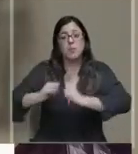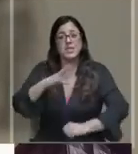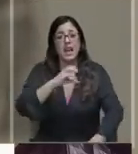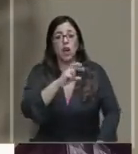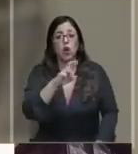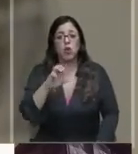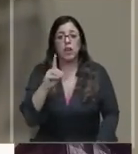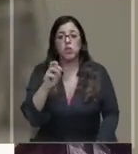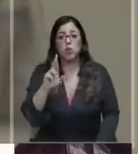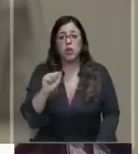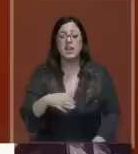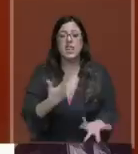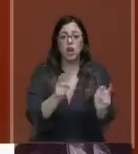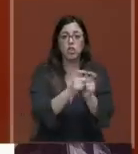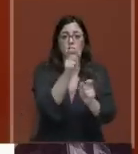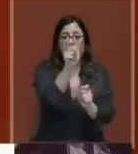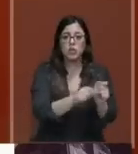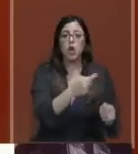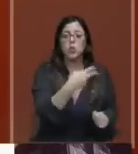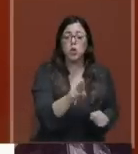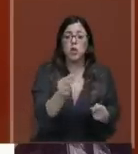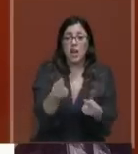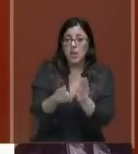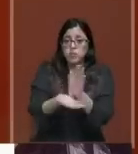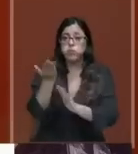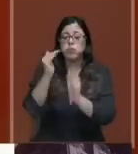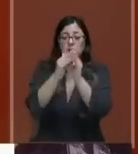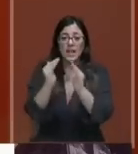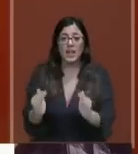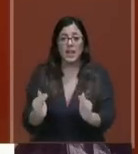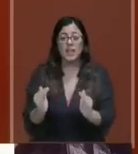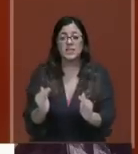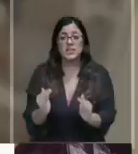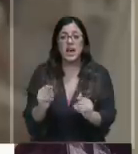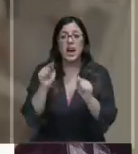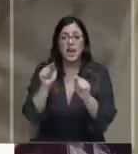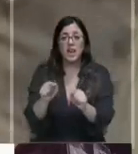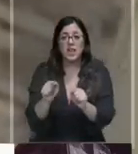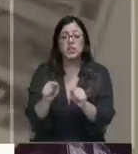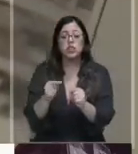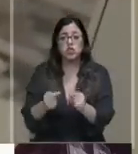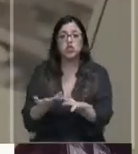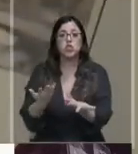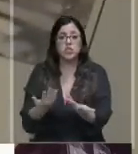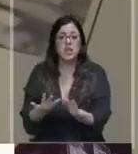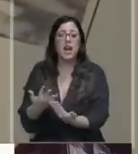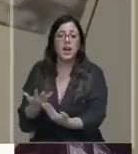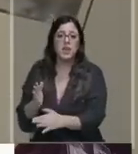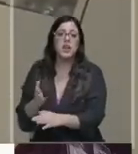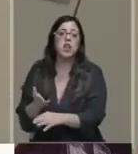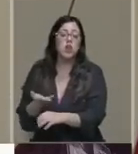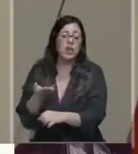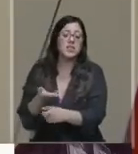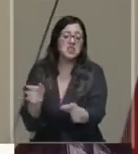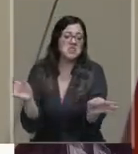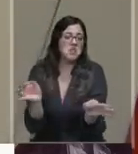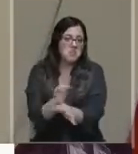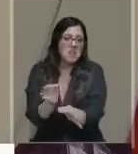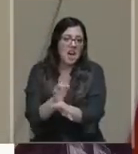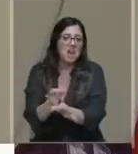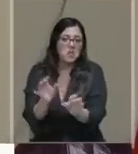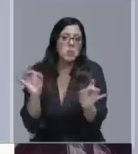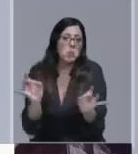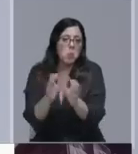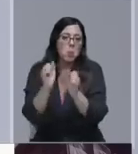con el propietario y argumentan que elevar el precio de una de las propiedades fue el modelo que se les indicó desde el propio municipio para llegar al monto total